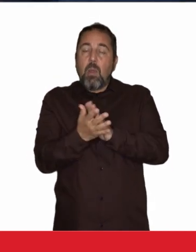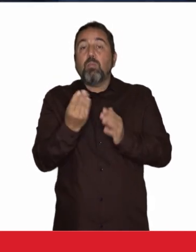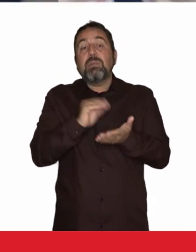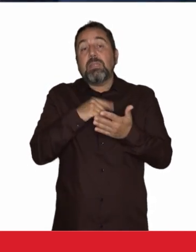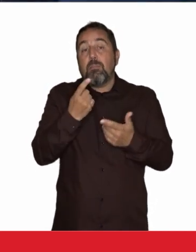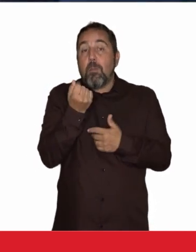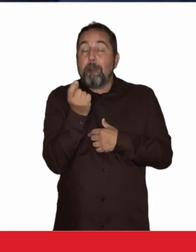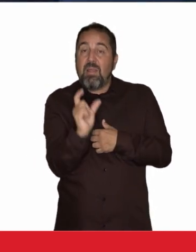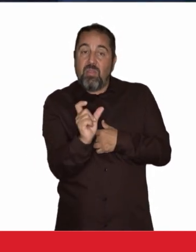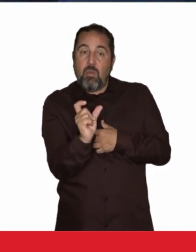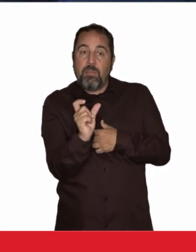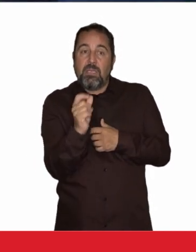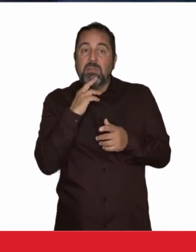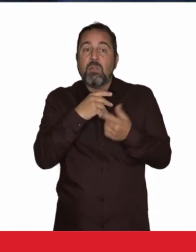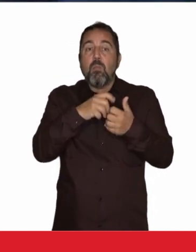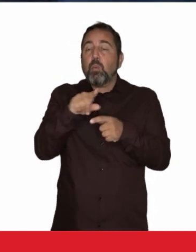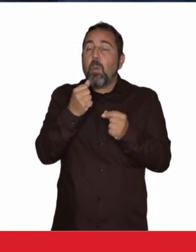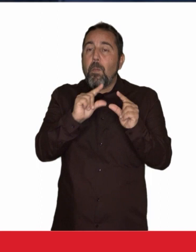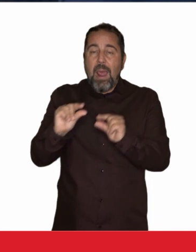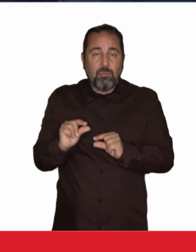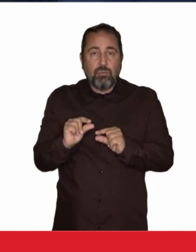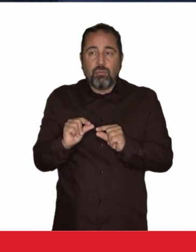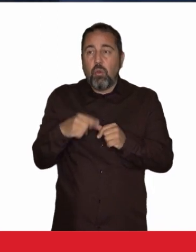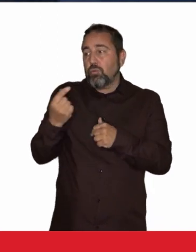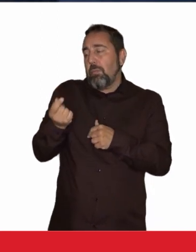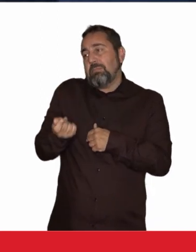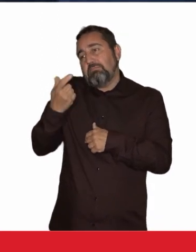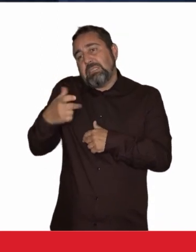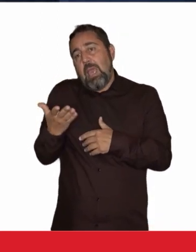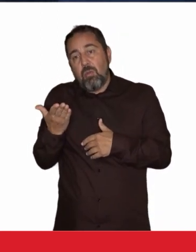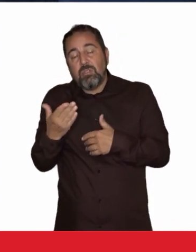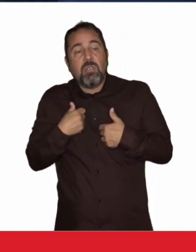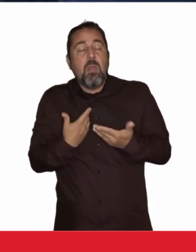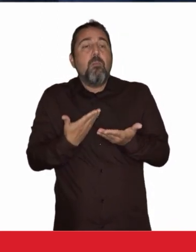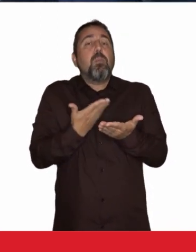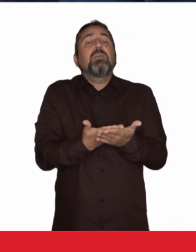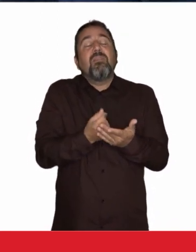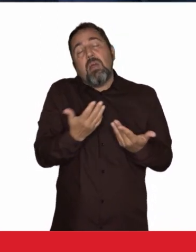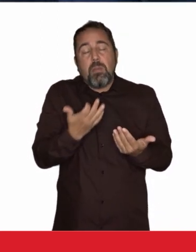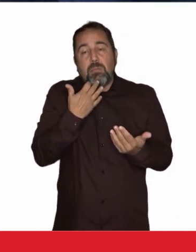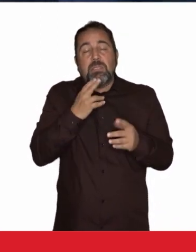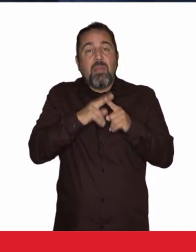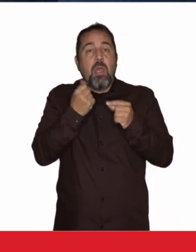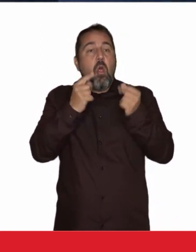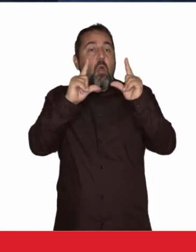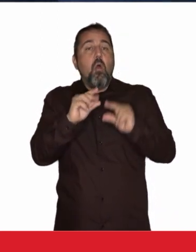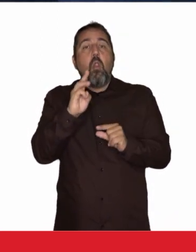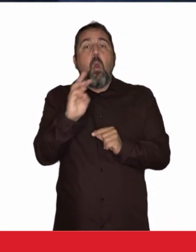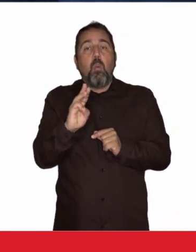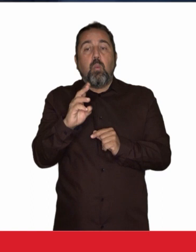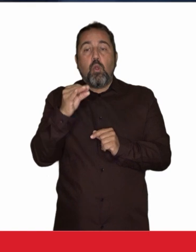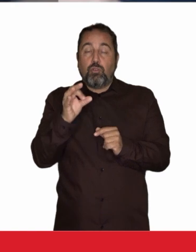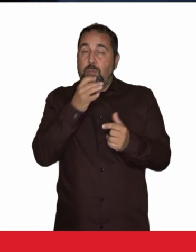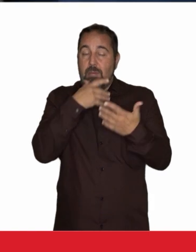ese estatus o esa marca. A veces es con el precio. Estos son productos baratos, estos son productos caros. Entonces mi propuesta de